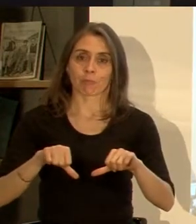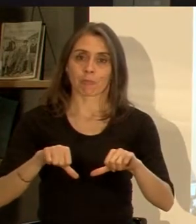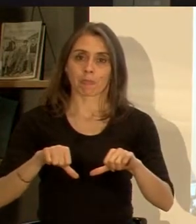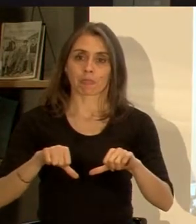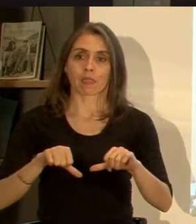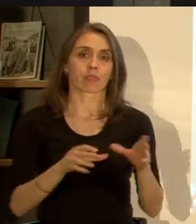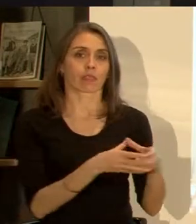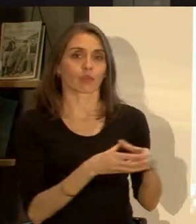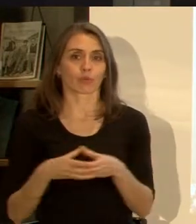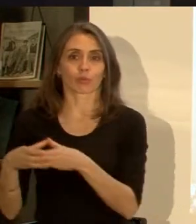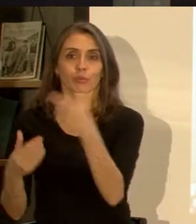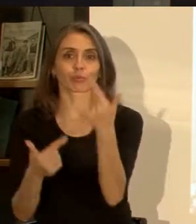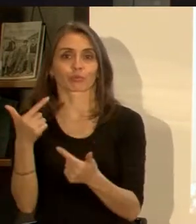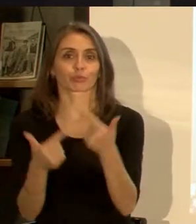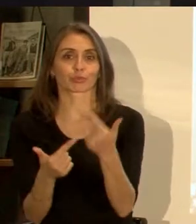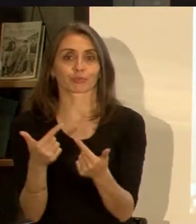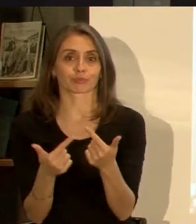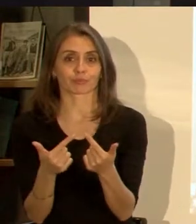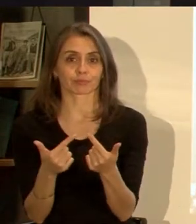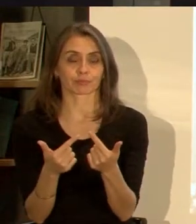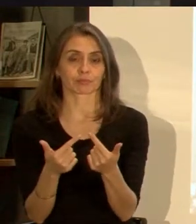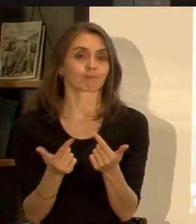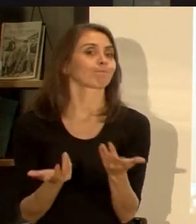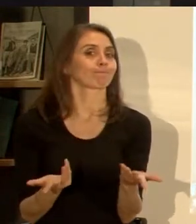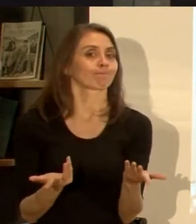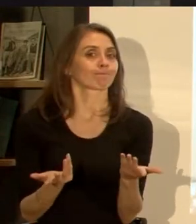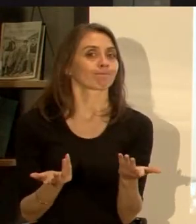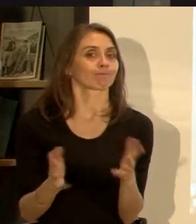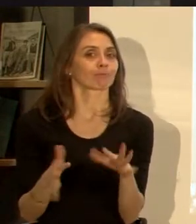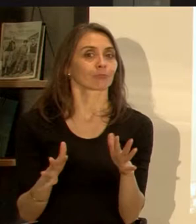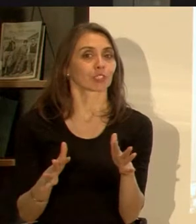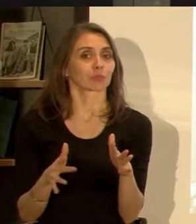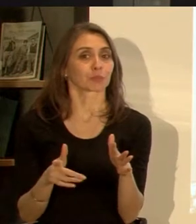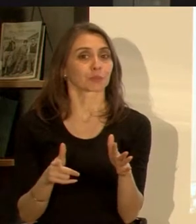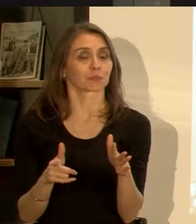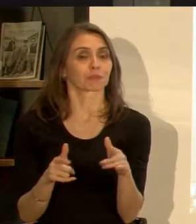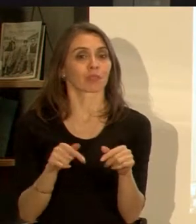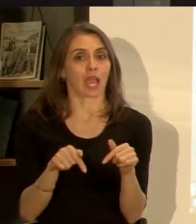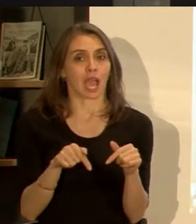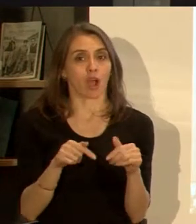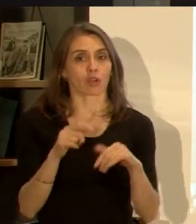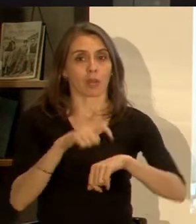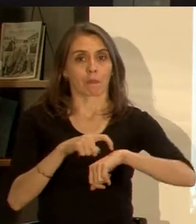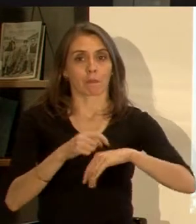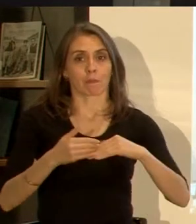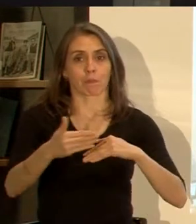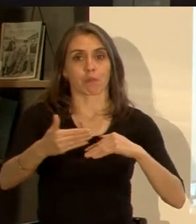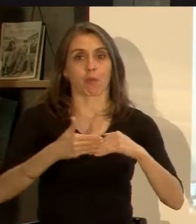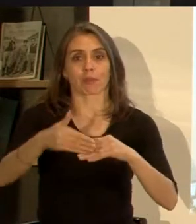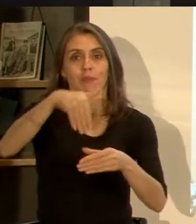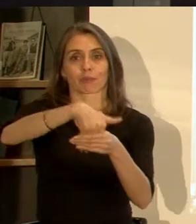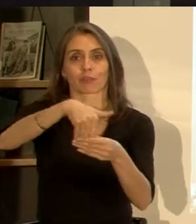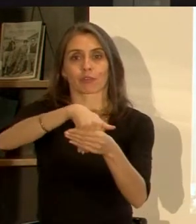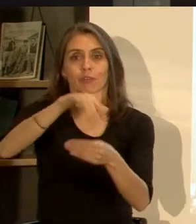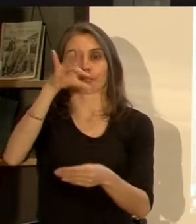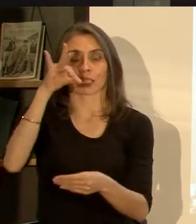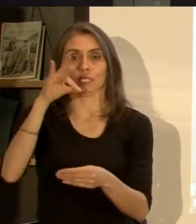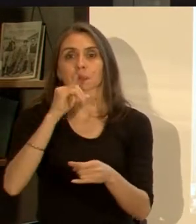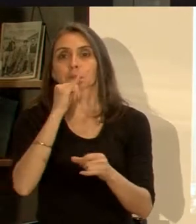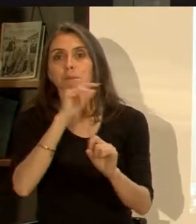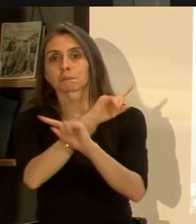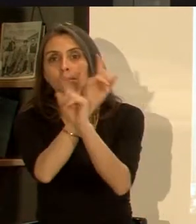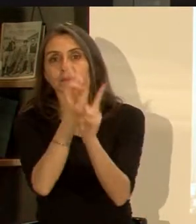fuerzas políticas y tal vez estos periodos electorales están llenos de